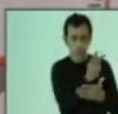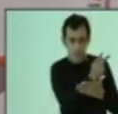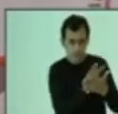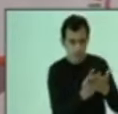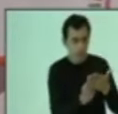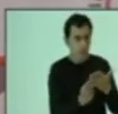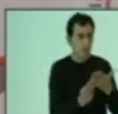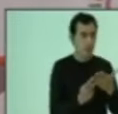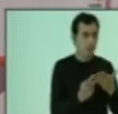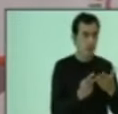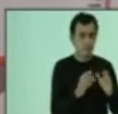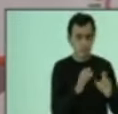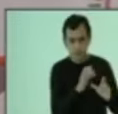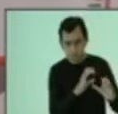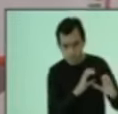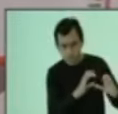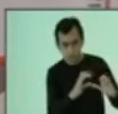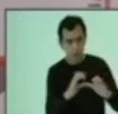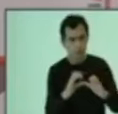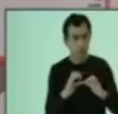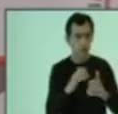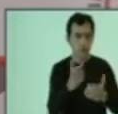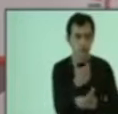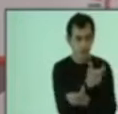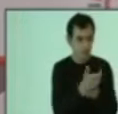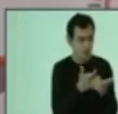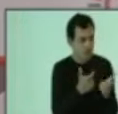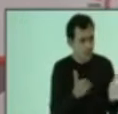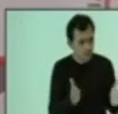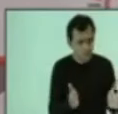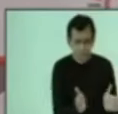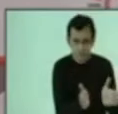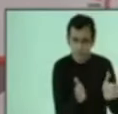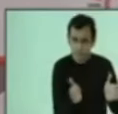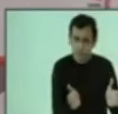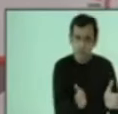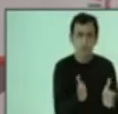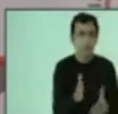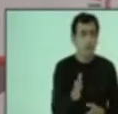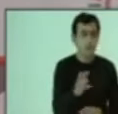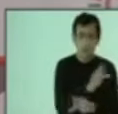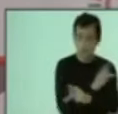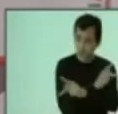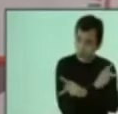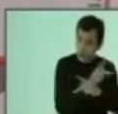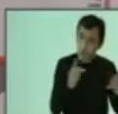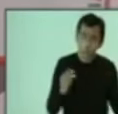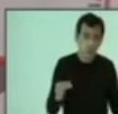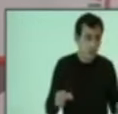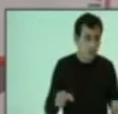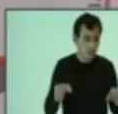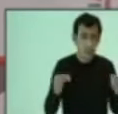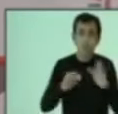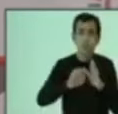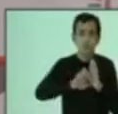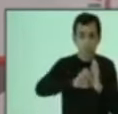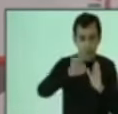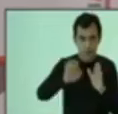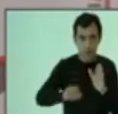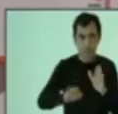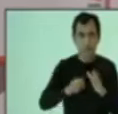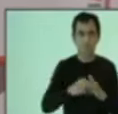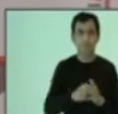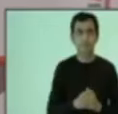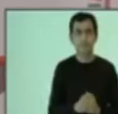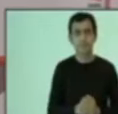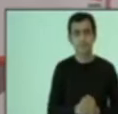que proteja e impulse la actividad económica de todos los sectores productivos. Entre ellos,